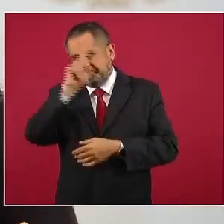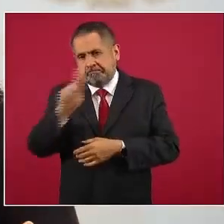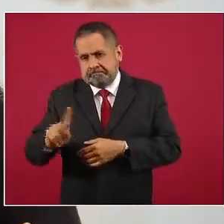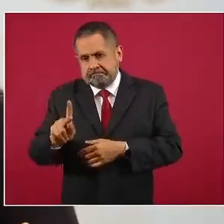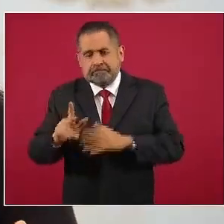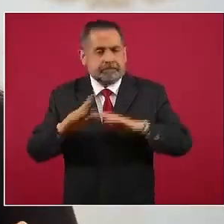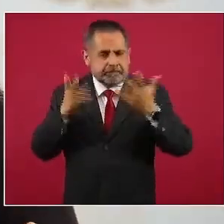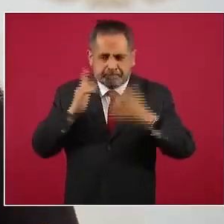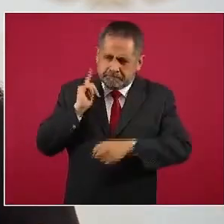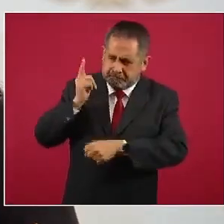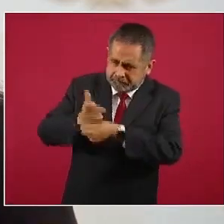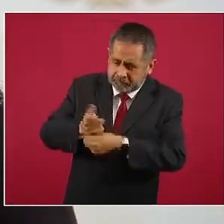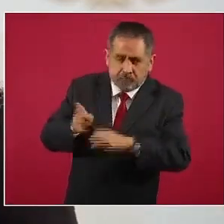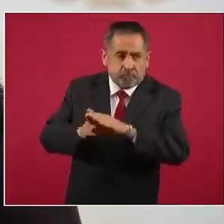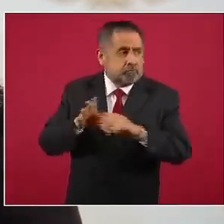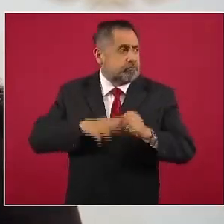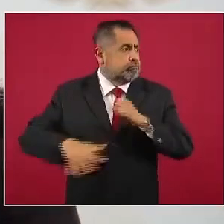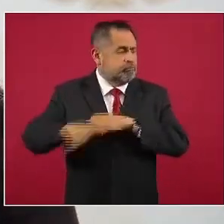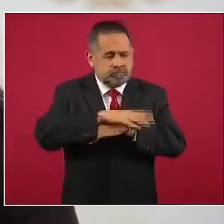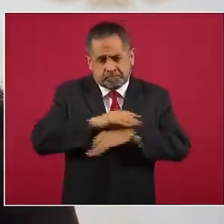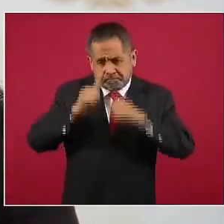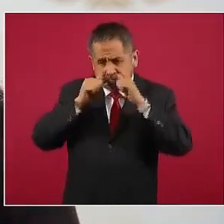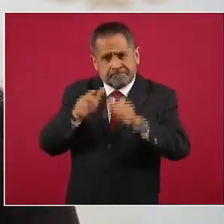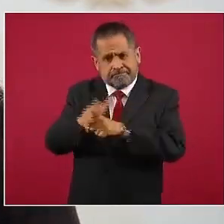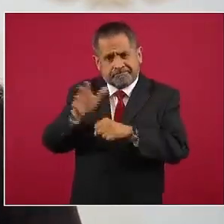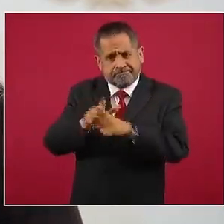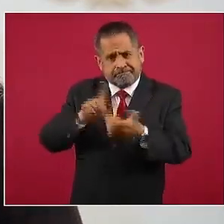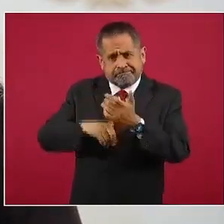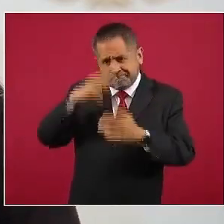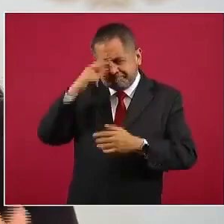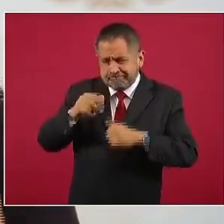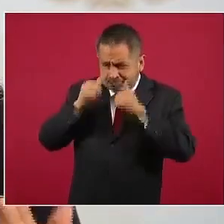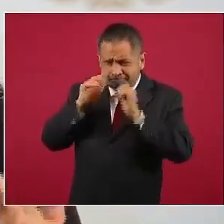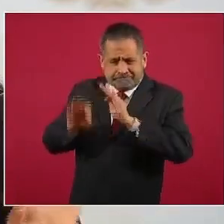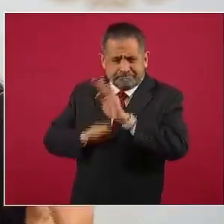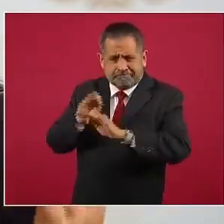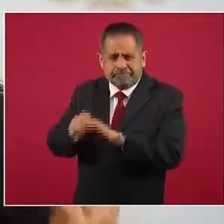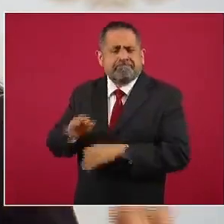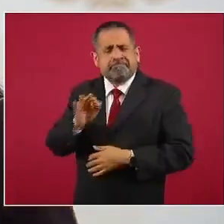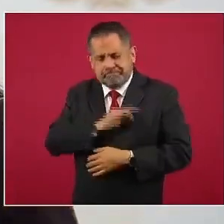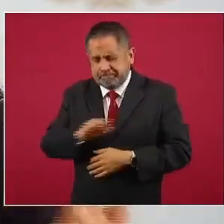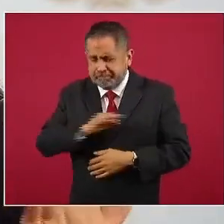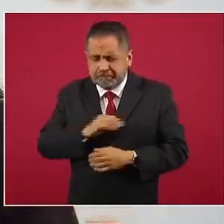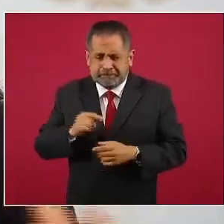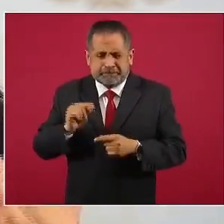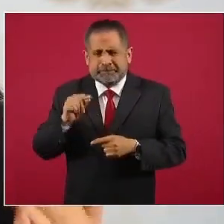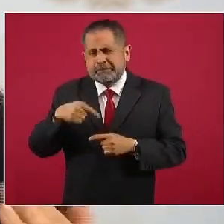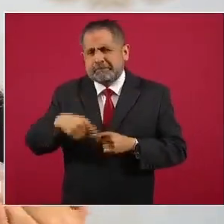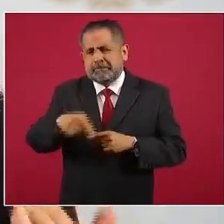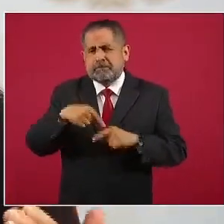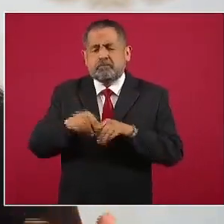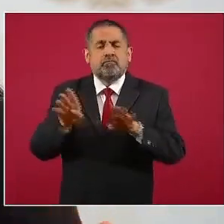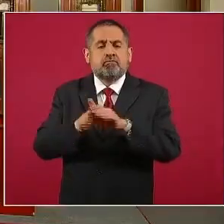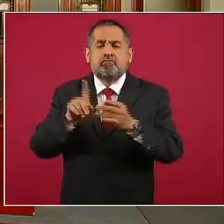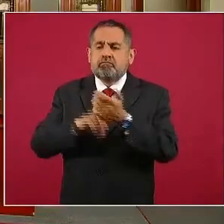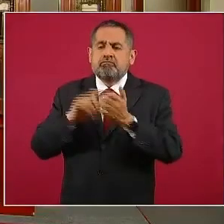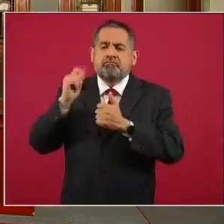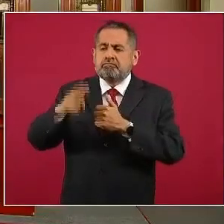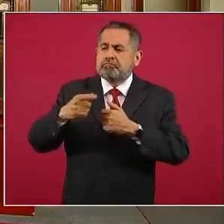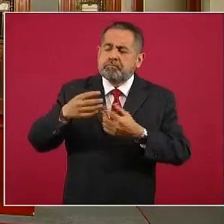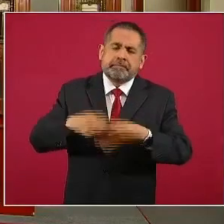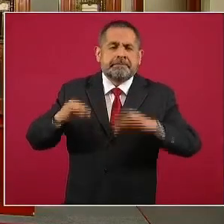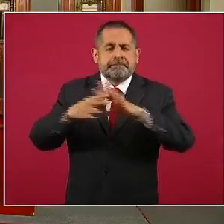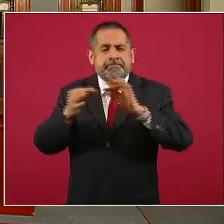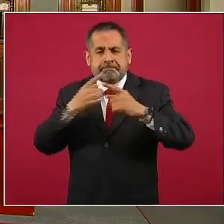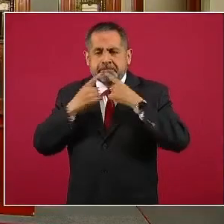el acceso universal a tratamiento que contamos en nuestro país, podemos en poco tiempo tener avances muy